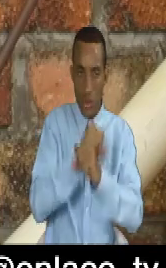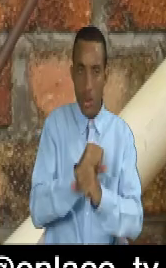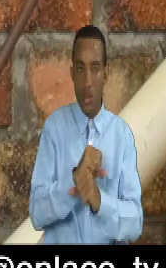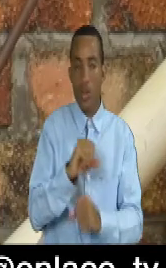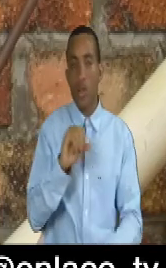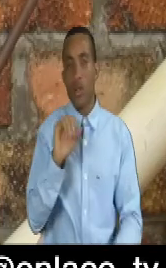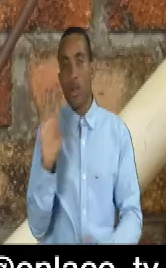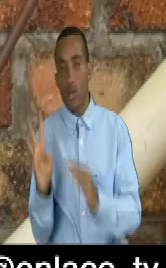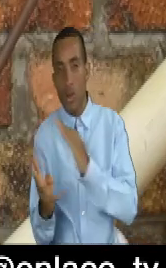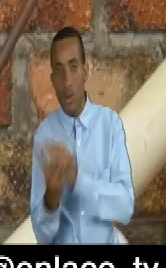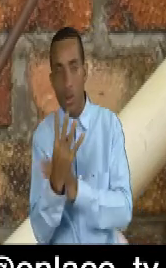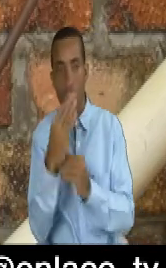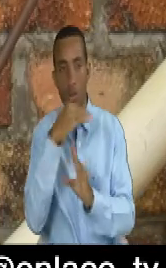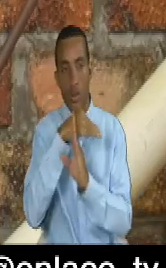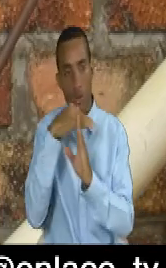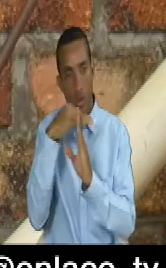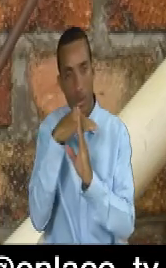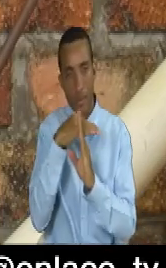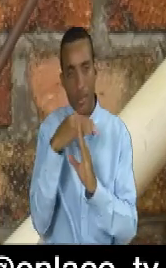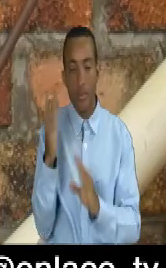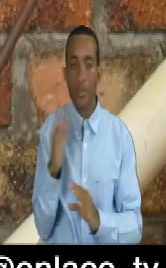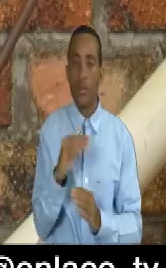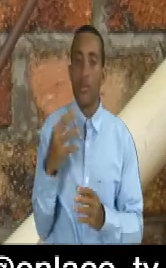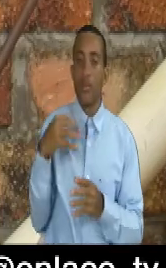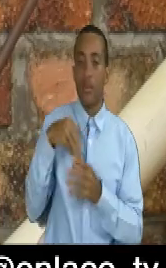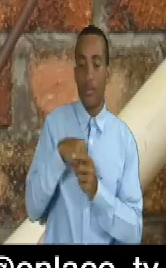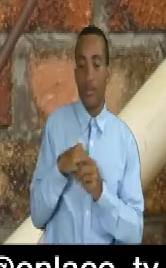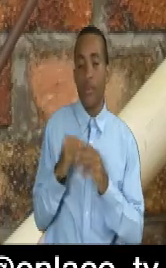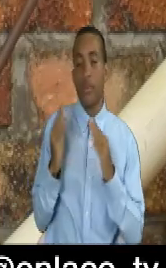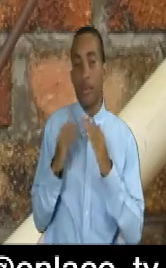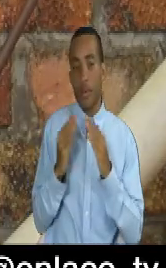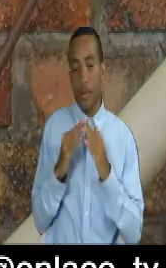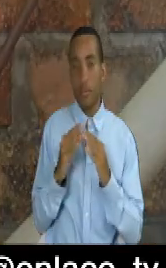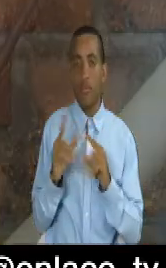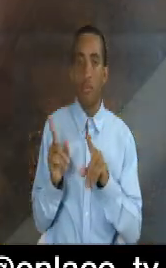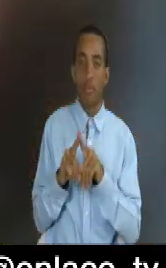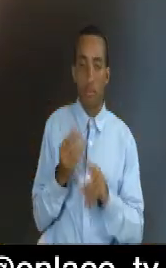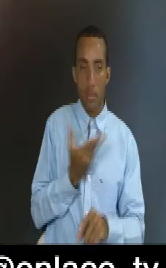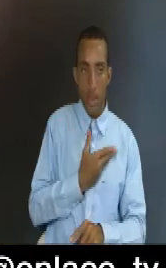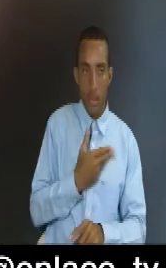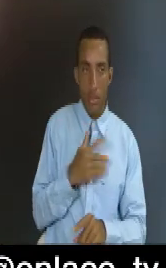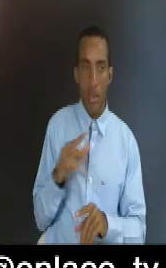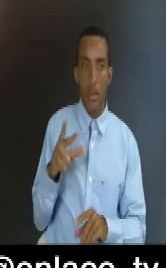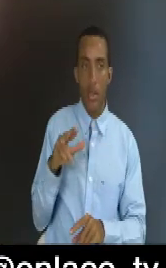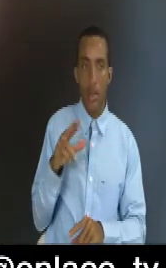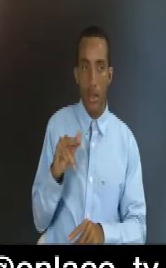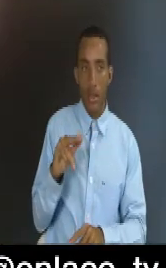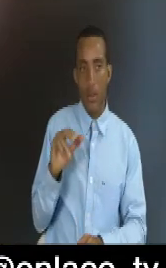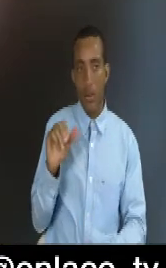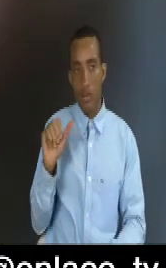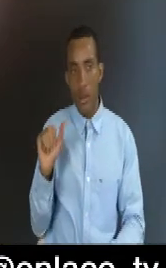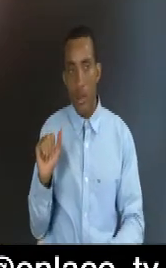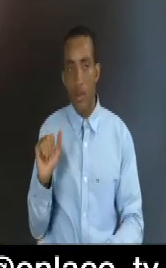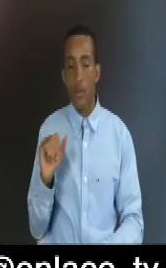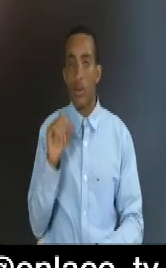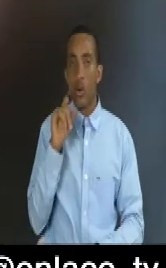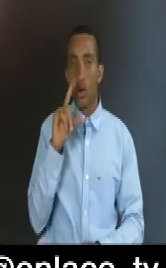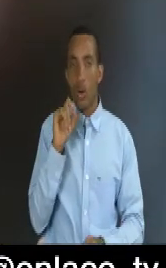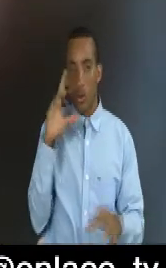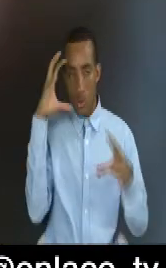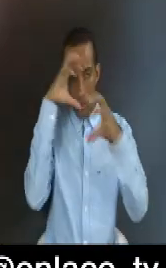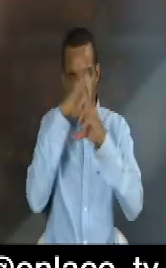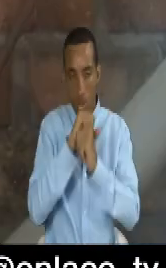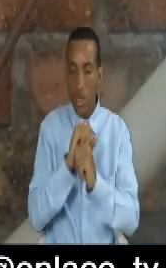de la mañana. Se encontraba en la casa con la mamá y el hermano. Se acostaron a tipo 11 de la noche, que estaban